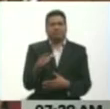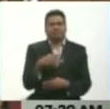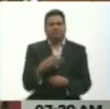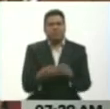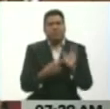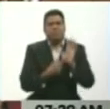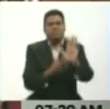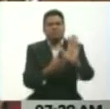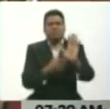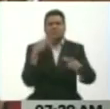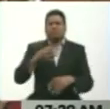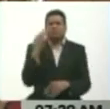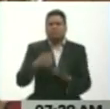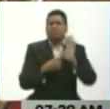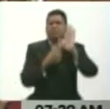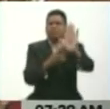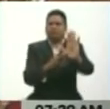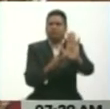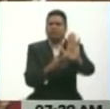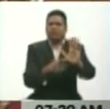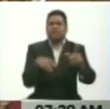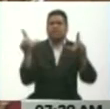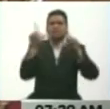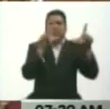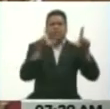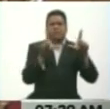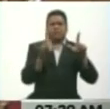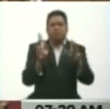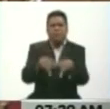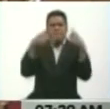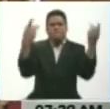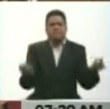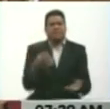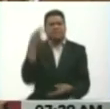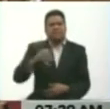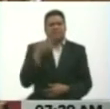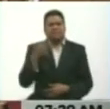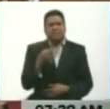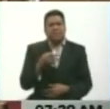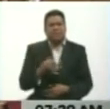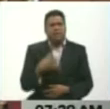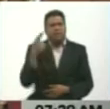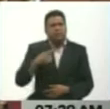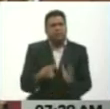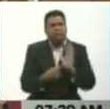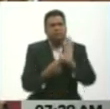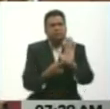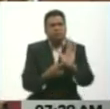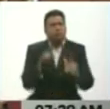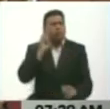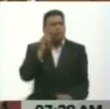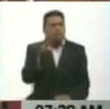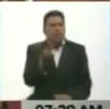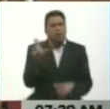la prensa, es una cosa, una obsesión. Es una obsesión. Es una obsesión. ¿Ustedes vieron Obsesión Fatal?